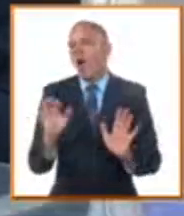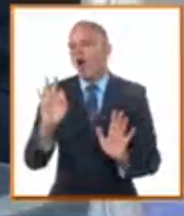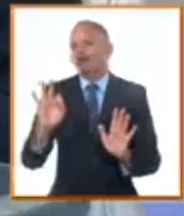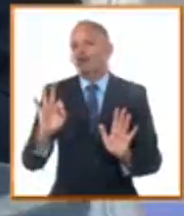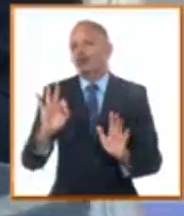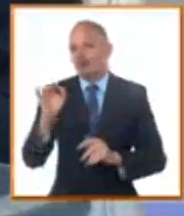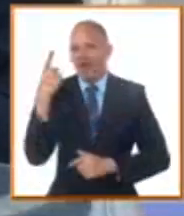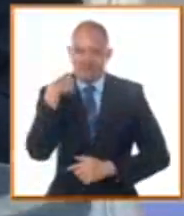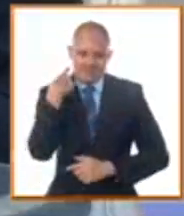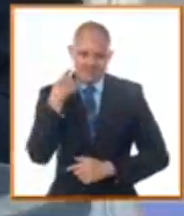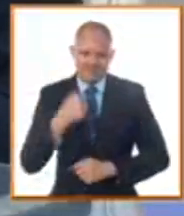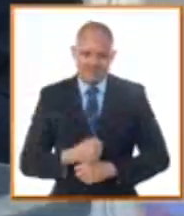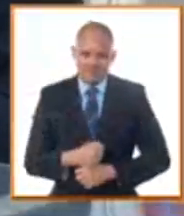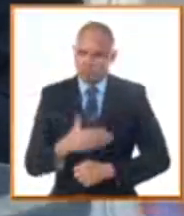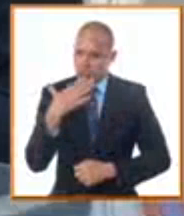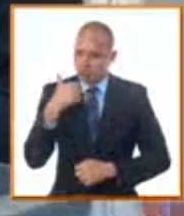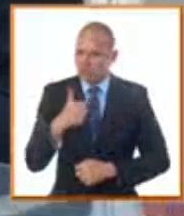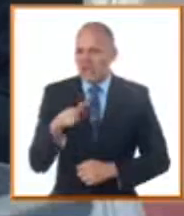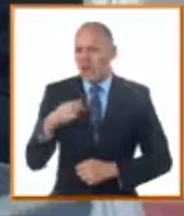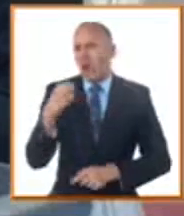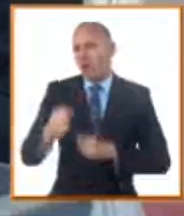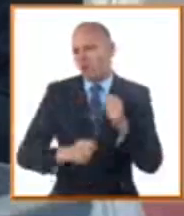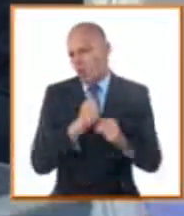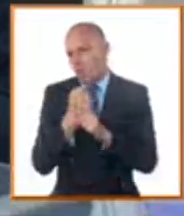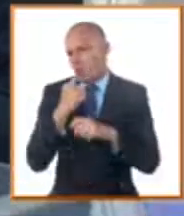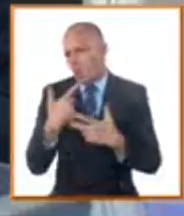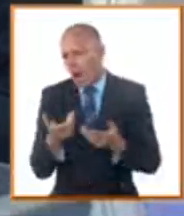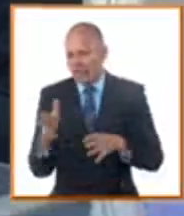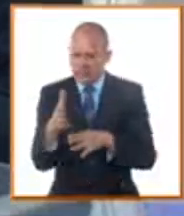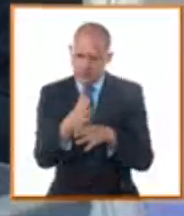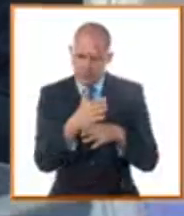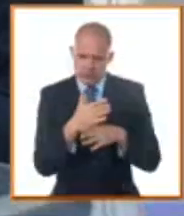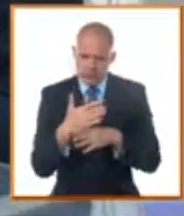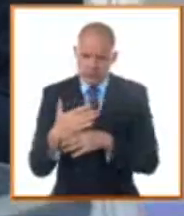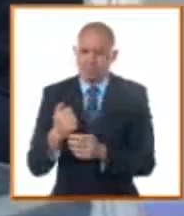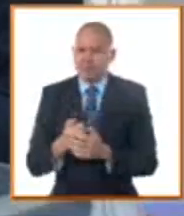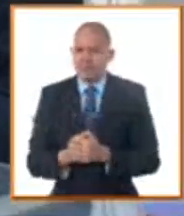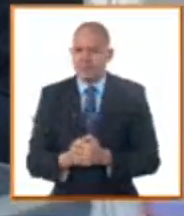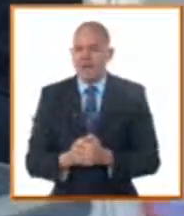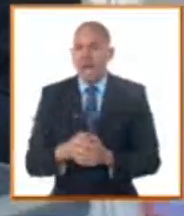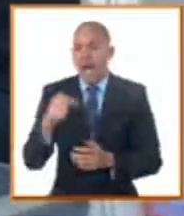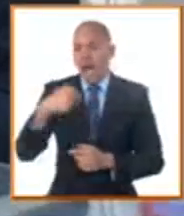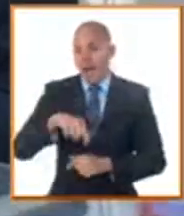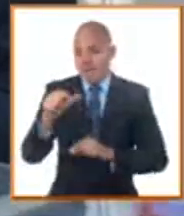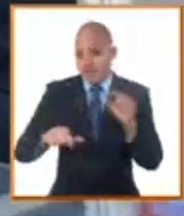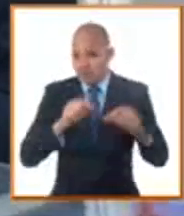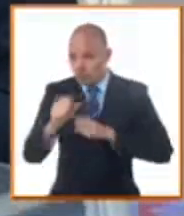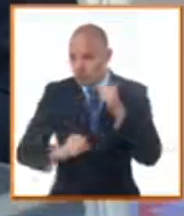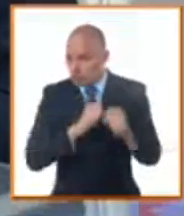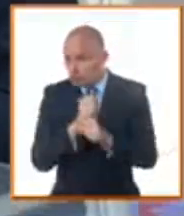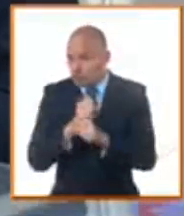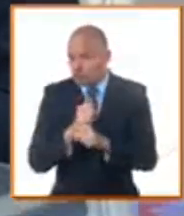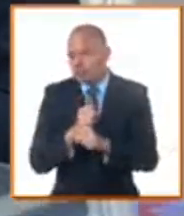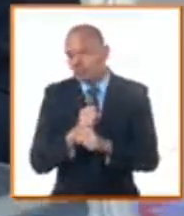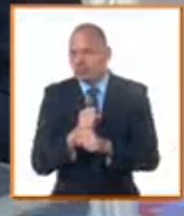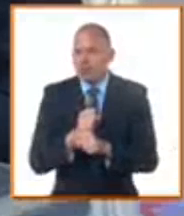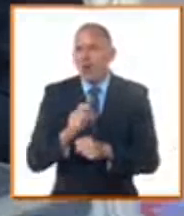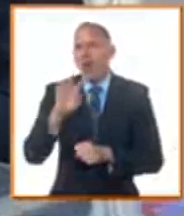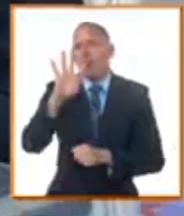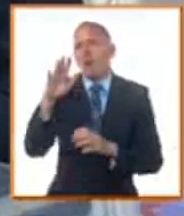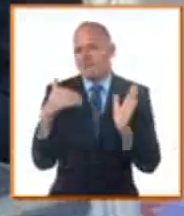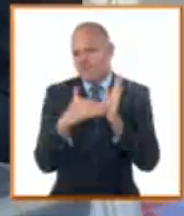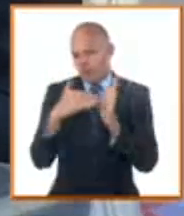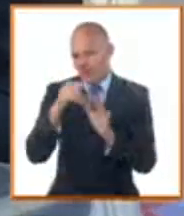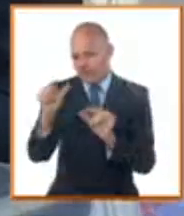toda la diversificación de estos pagos en la sociedad. Tiene hoy 4,1 millones de usuarios. Yo me atrevería a decir que